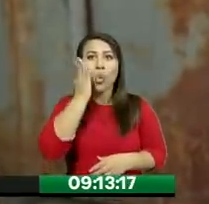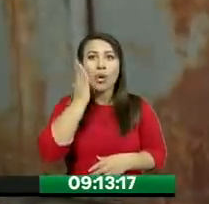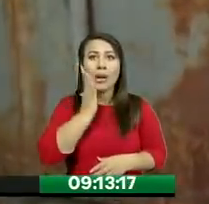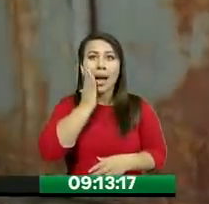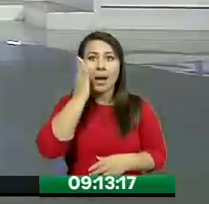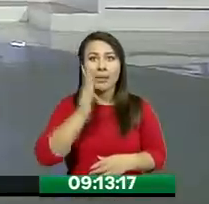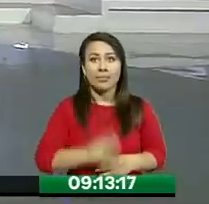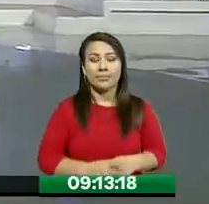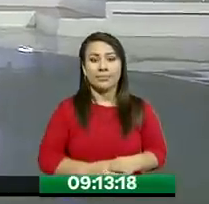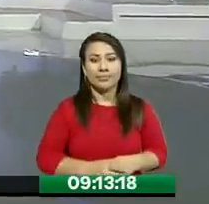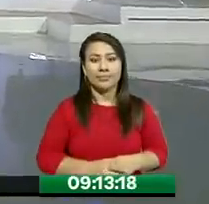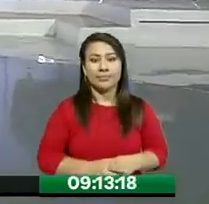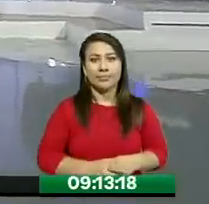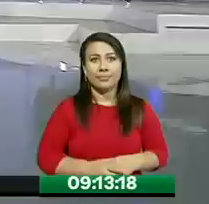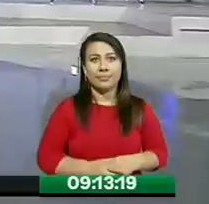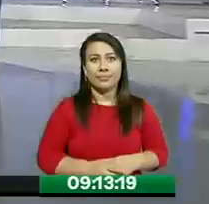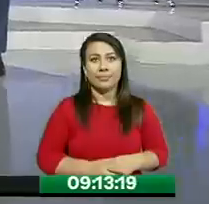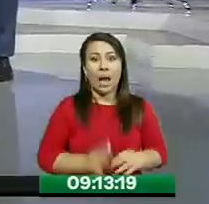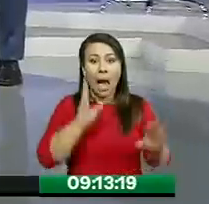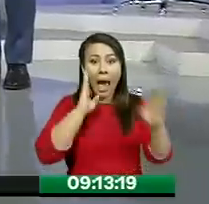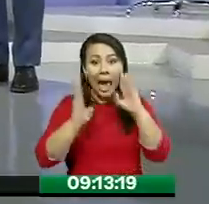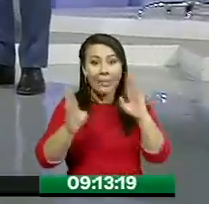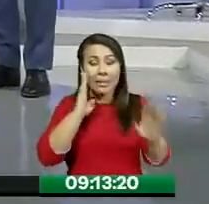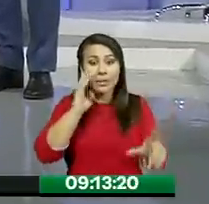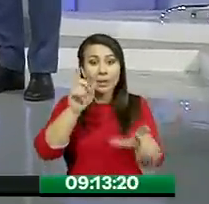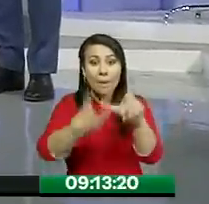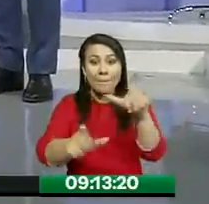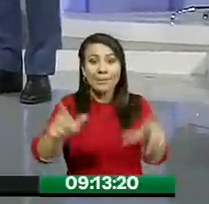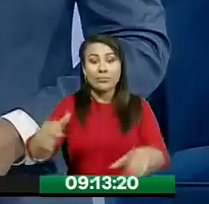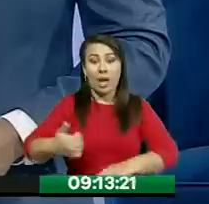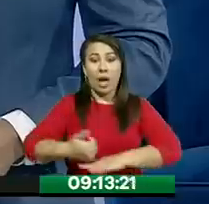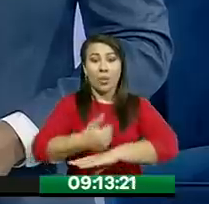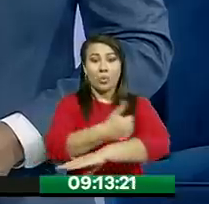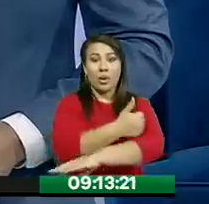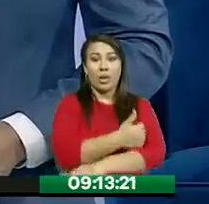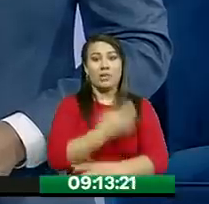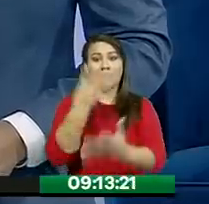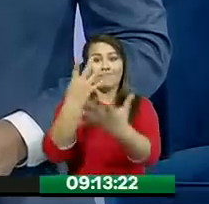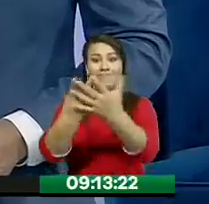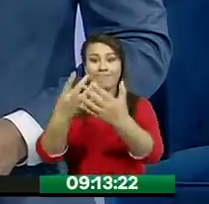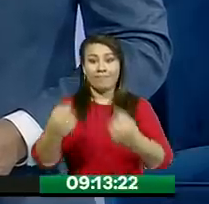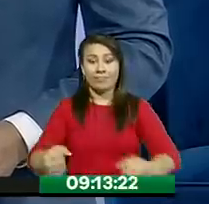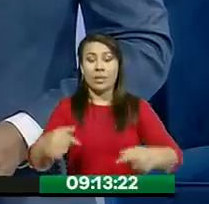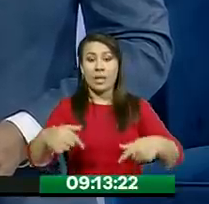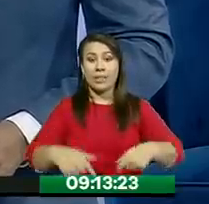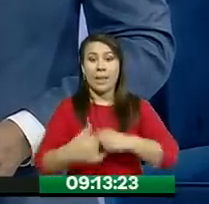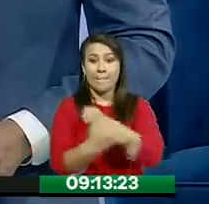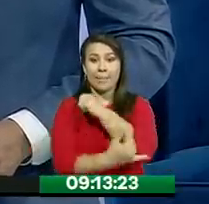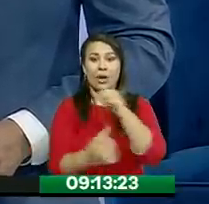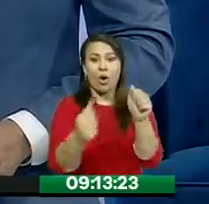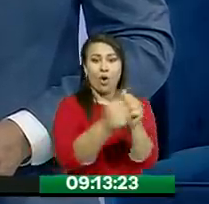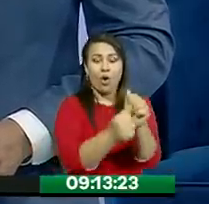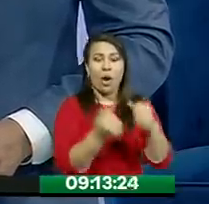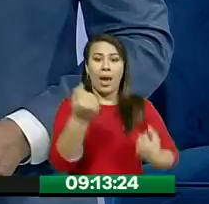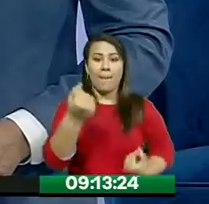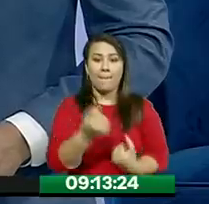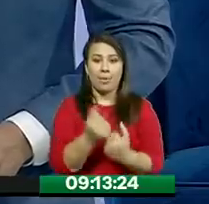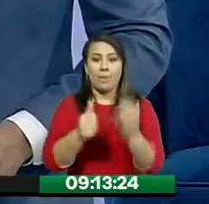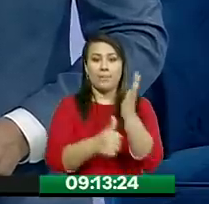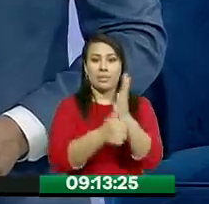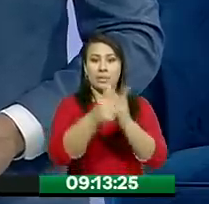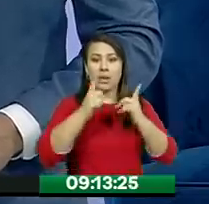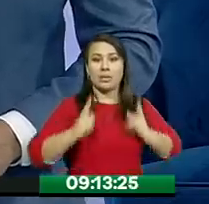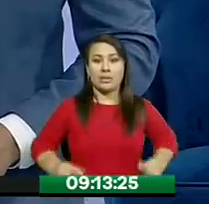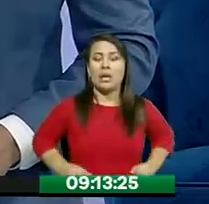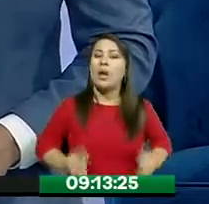cuando en su momento dado sí, es una gran verdad, pero con lo que ahora tanta desechos, todo lo que se ve